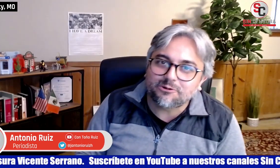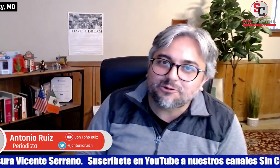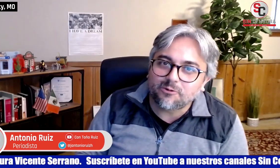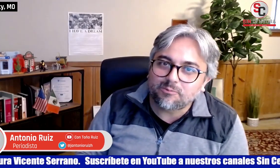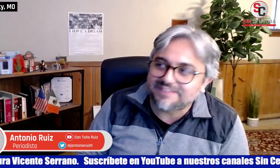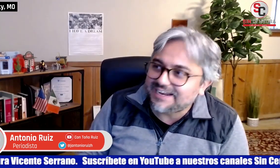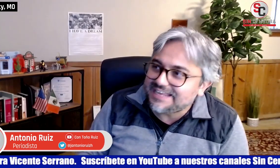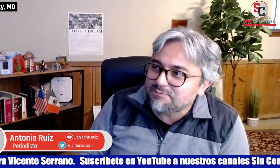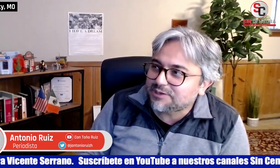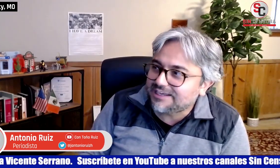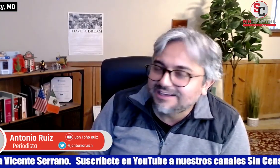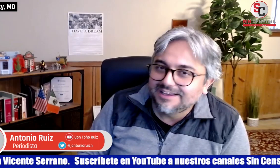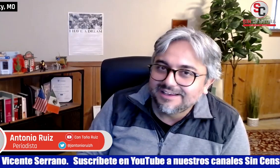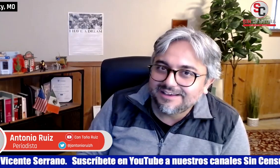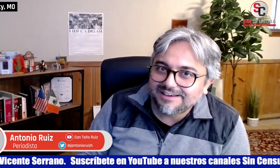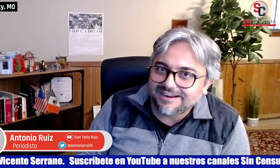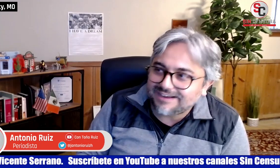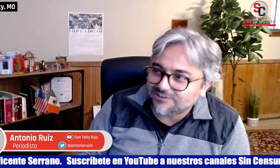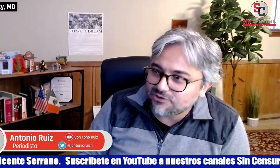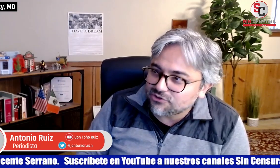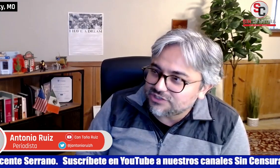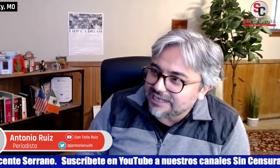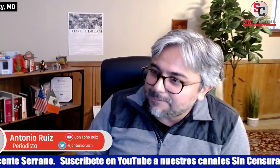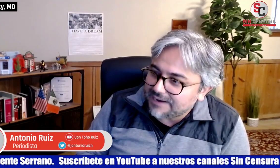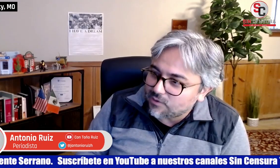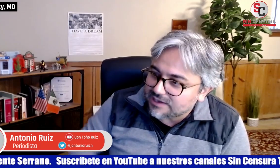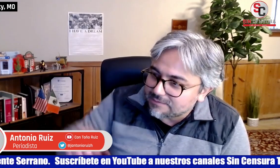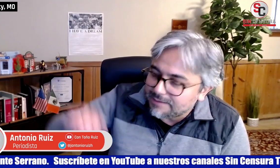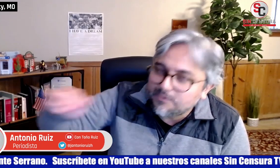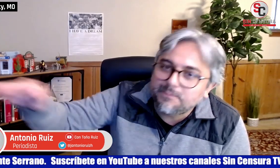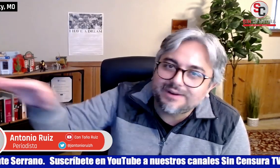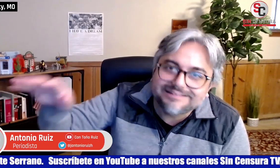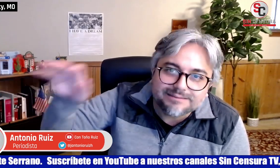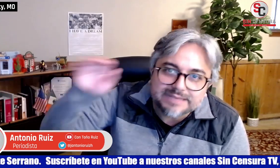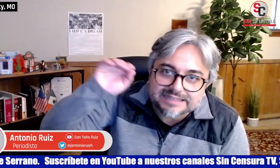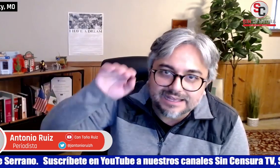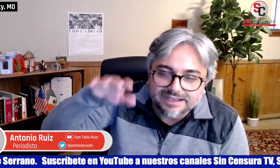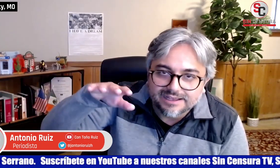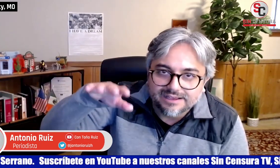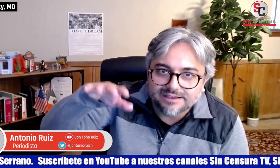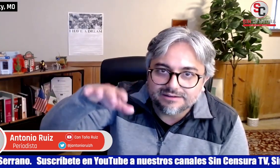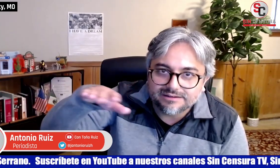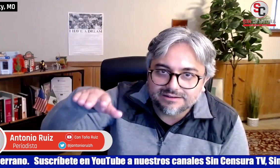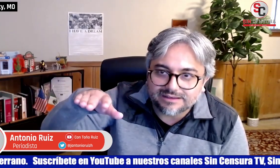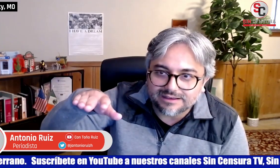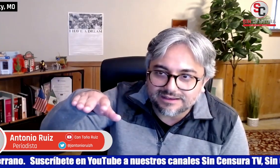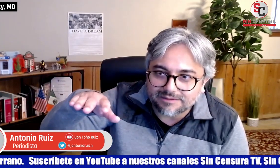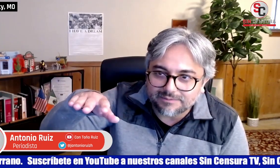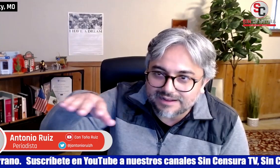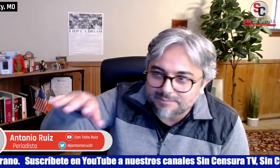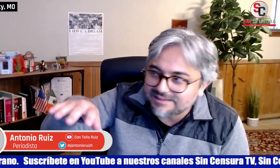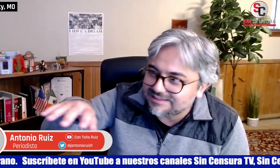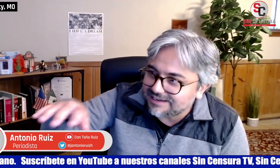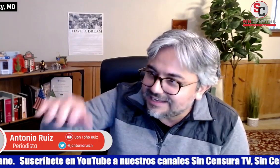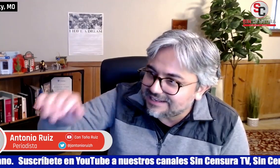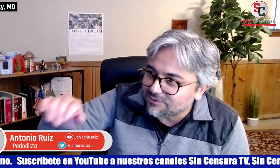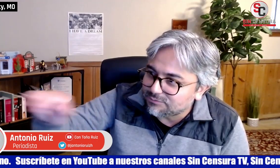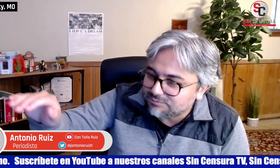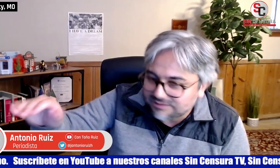pues no lo plantearían porque el caso Ayotzinapa era algo que llevaba muy por encimita, que